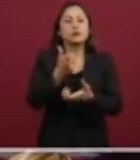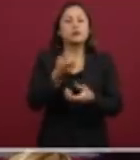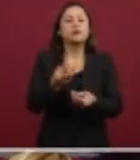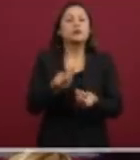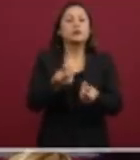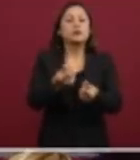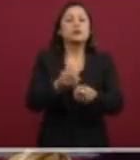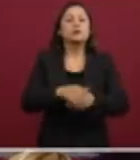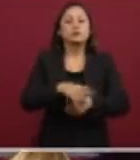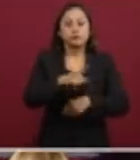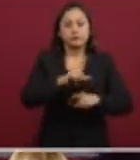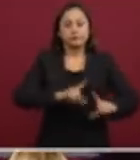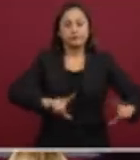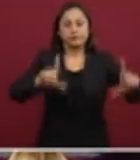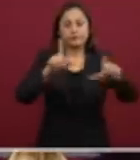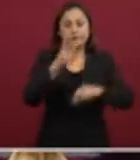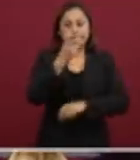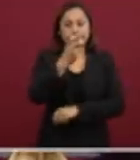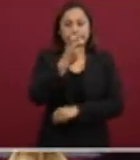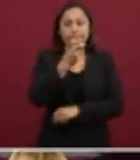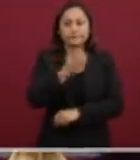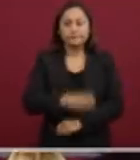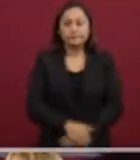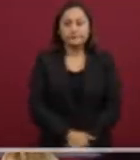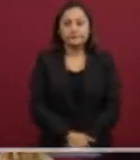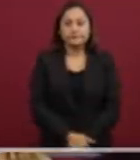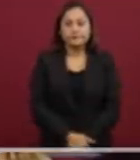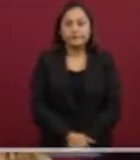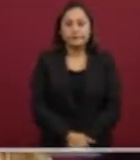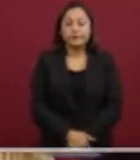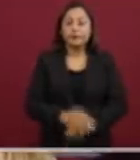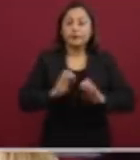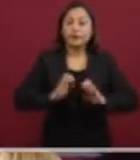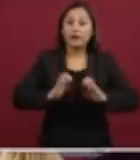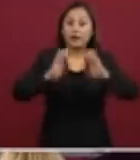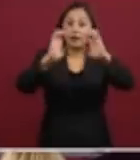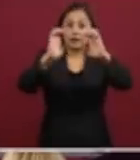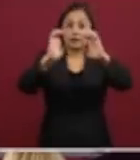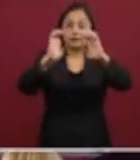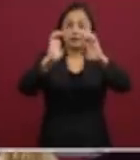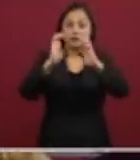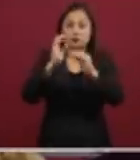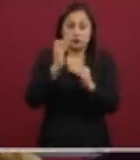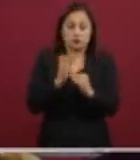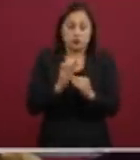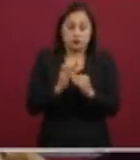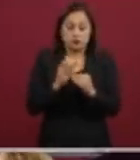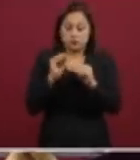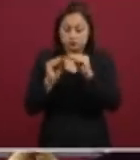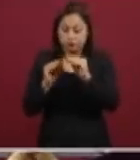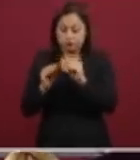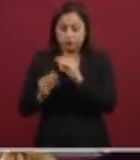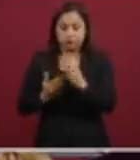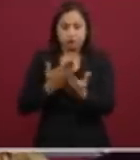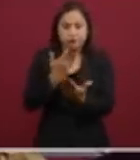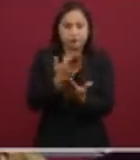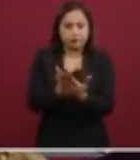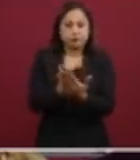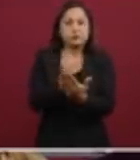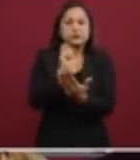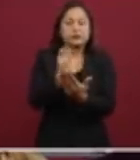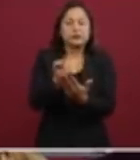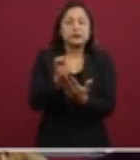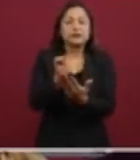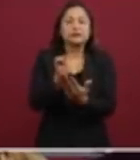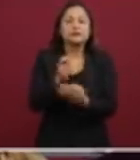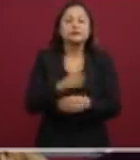Esto. Los planteles que estamos planteando son cómo está distribuido